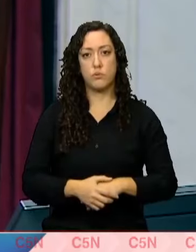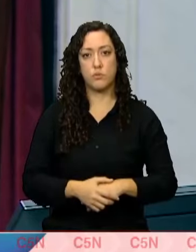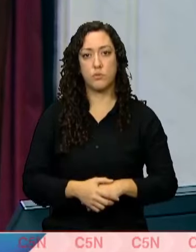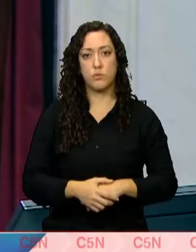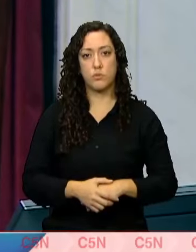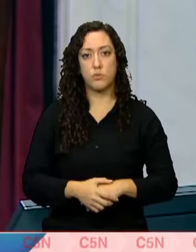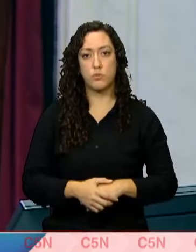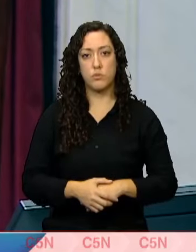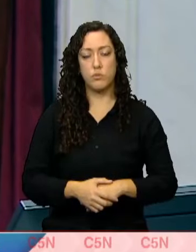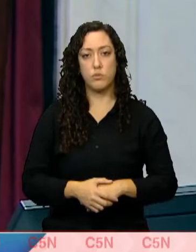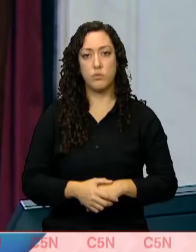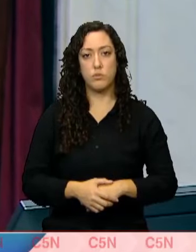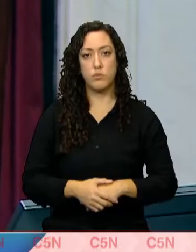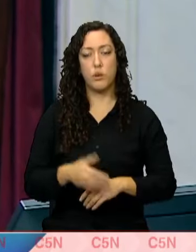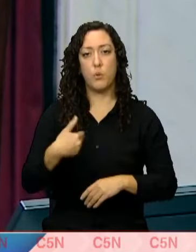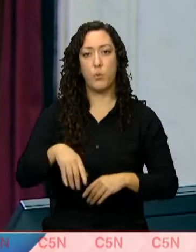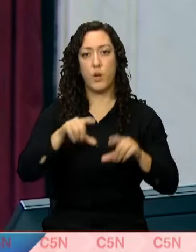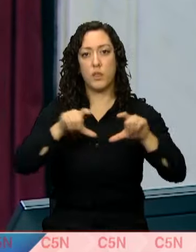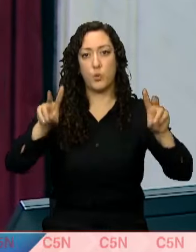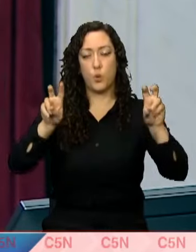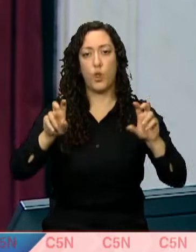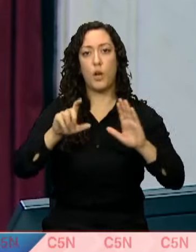poderes especiales al Poder Ejecutivo. En la Argentina, esta es de